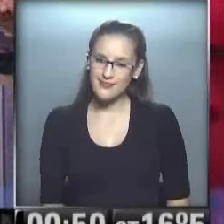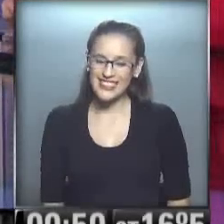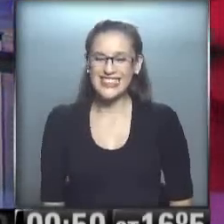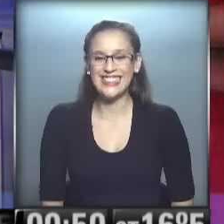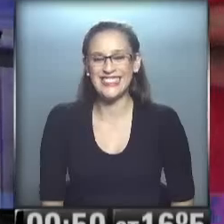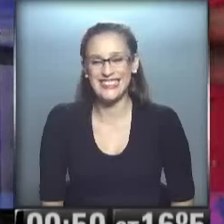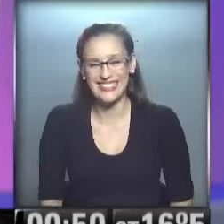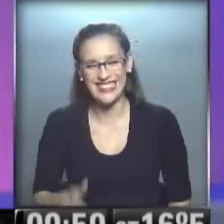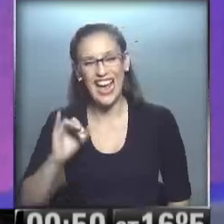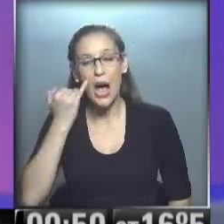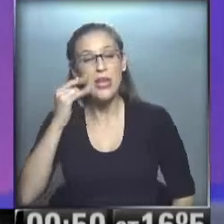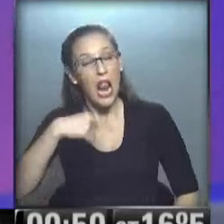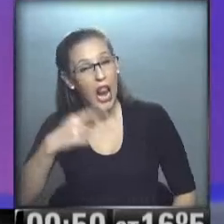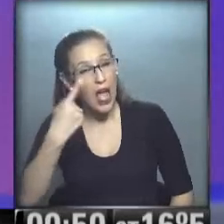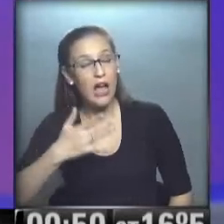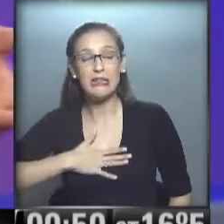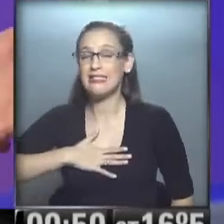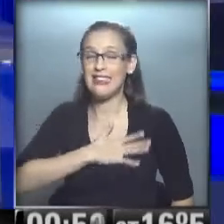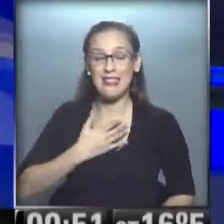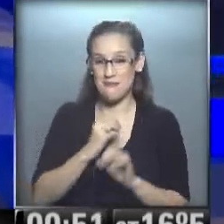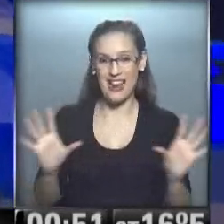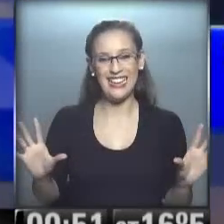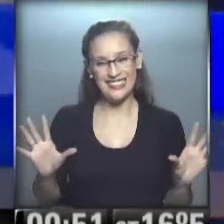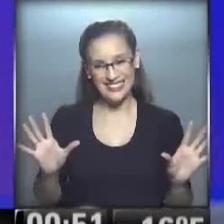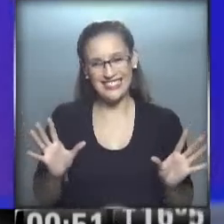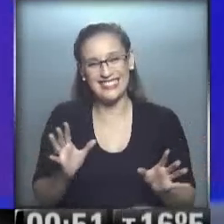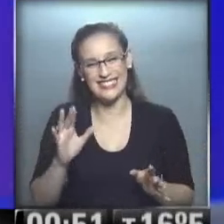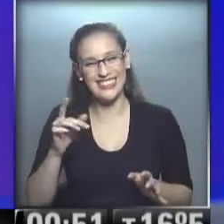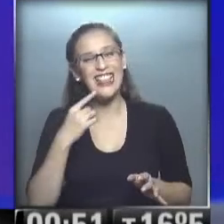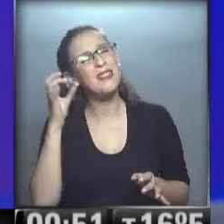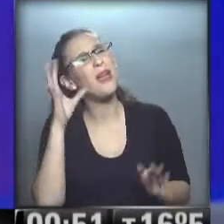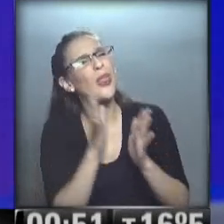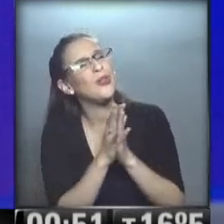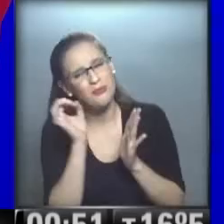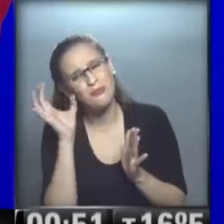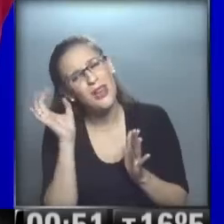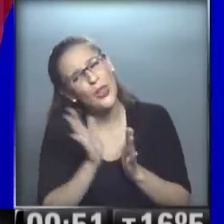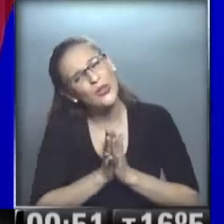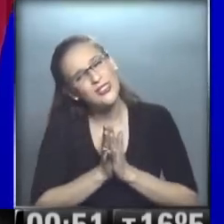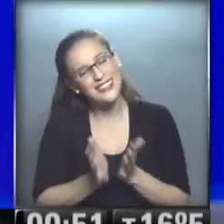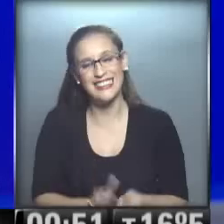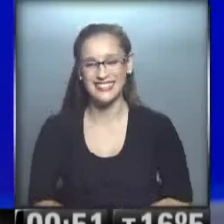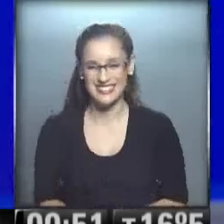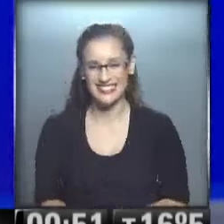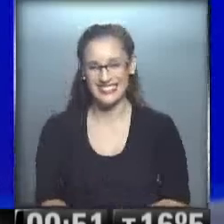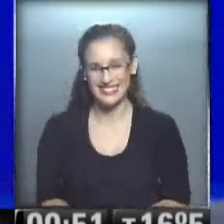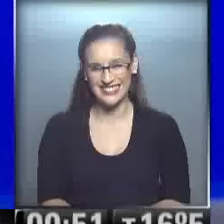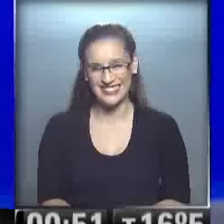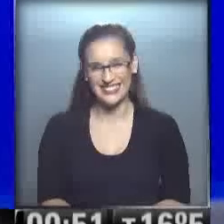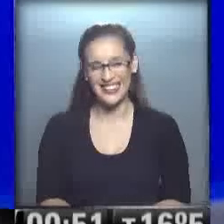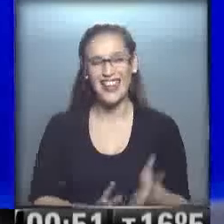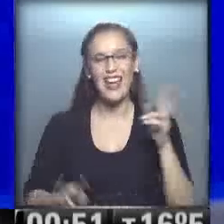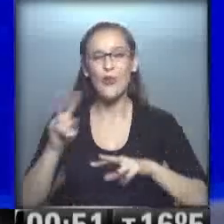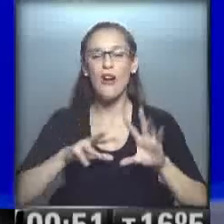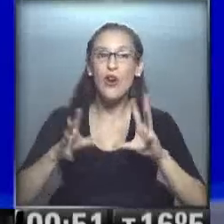baja, sácate. Se la da. Gracias, Mañani. Fue sin querer. ¿Me perdonan? No voy sé. A tratar de hacer lo posible a lo largo lo voy a de la pensar